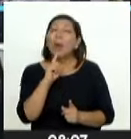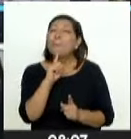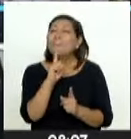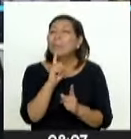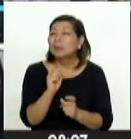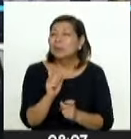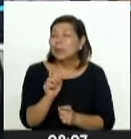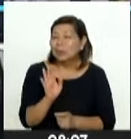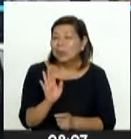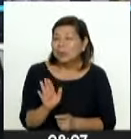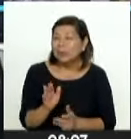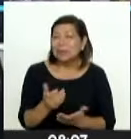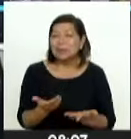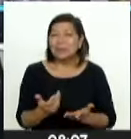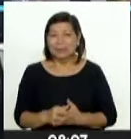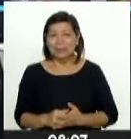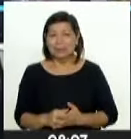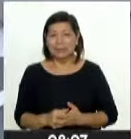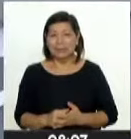consulta